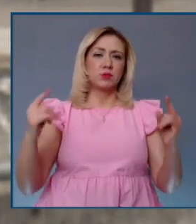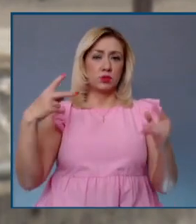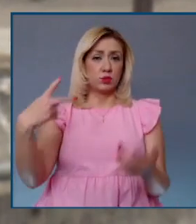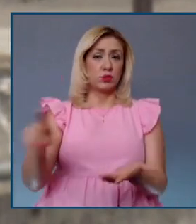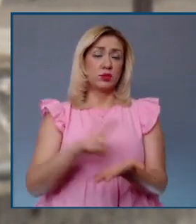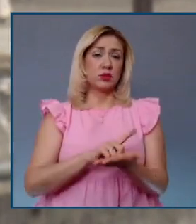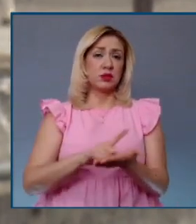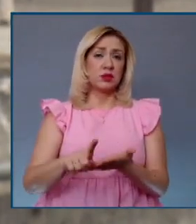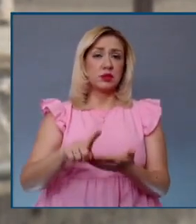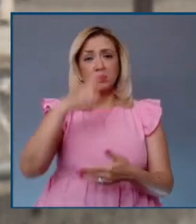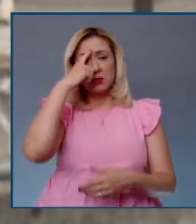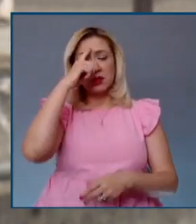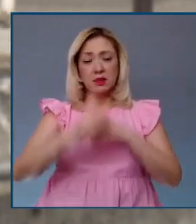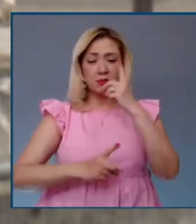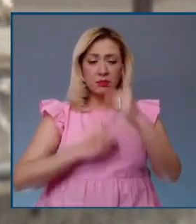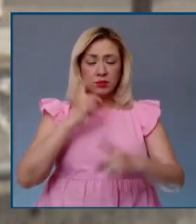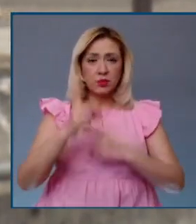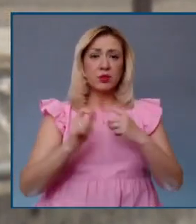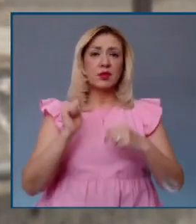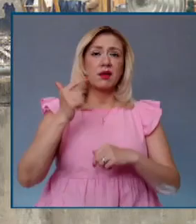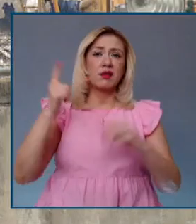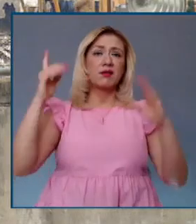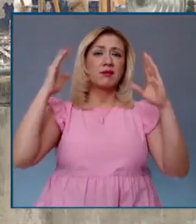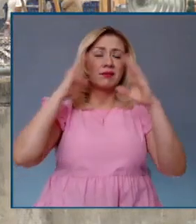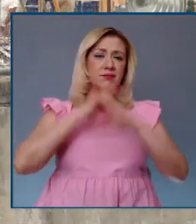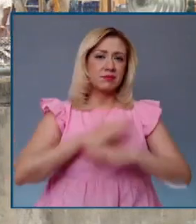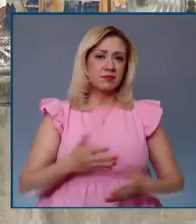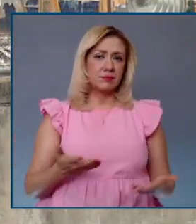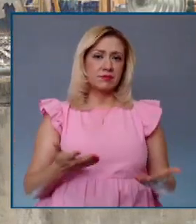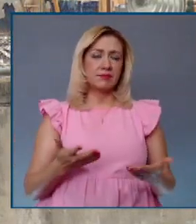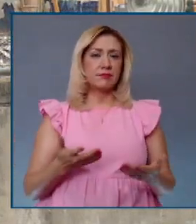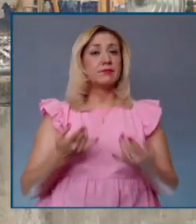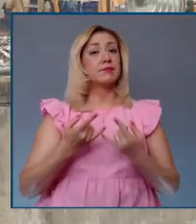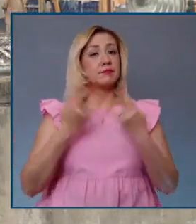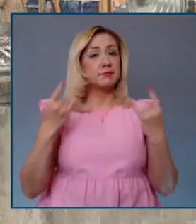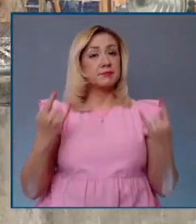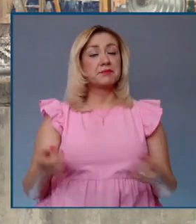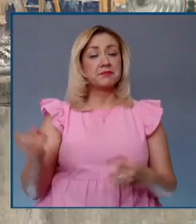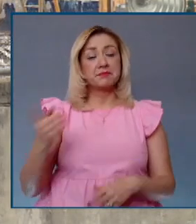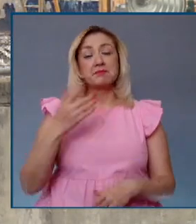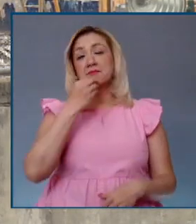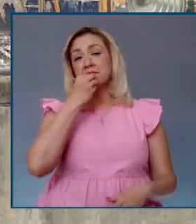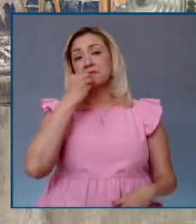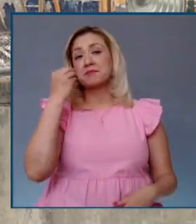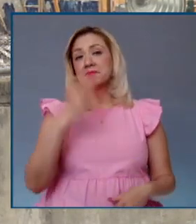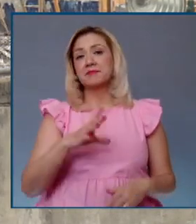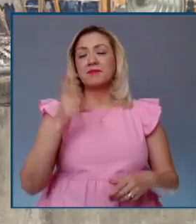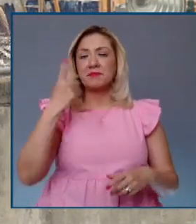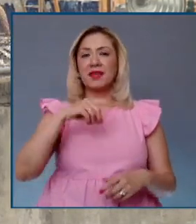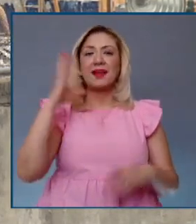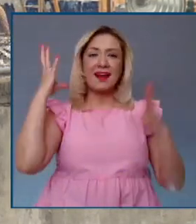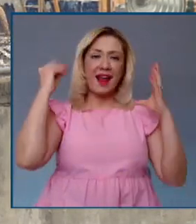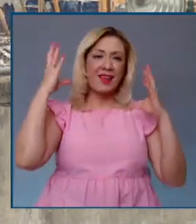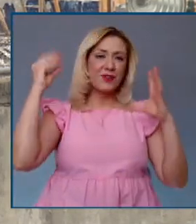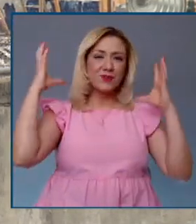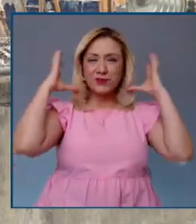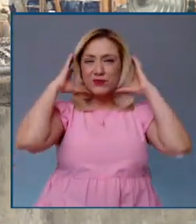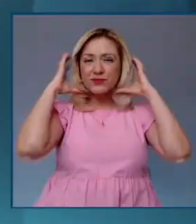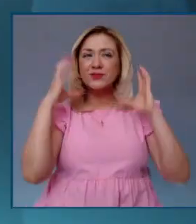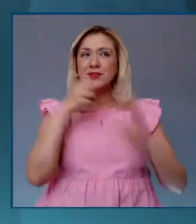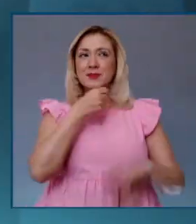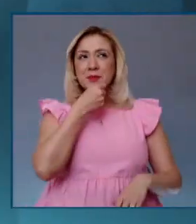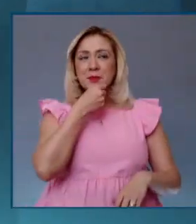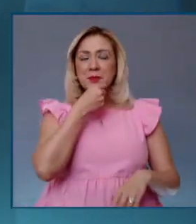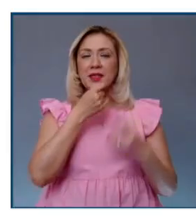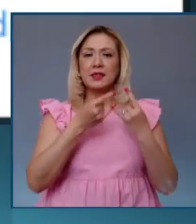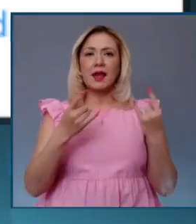social. Conozca esta y más historias sobre la defensa de los derechos humanos en el podcast Te Escuchamos, disponible en la plataforma de